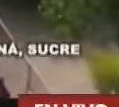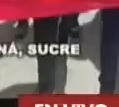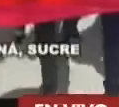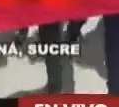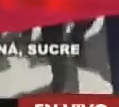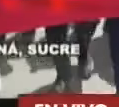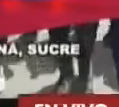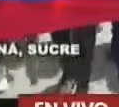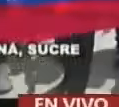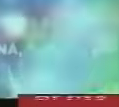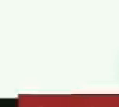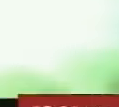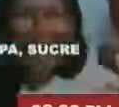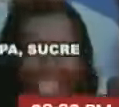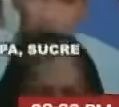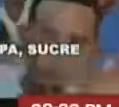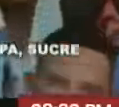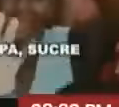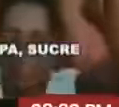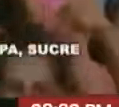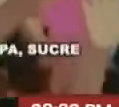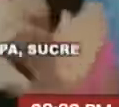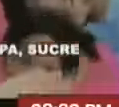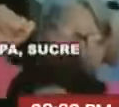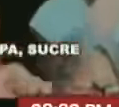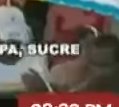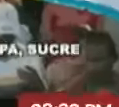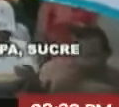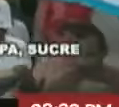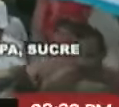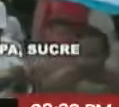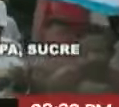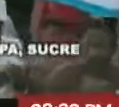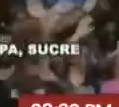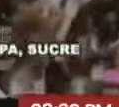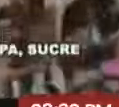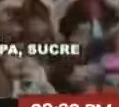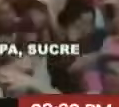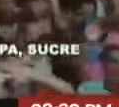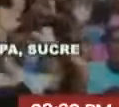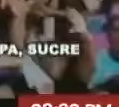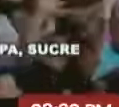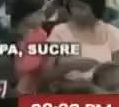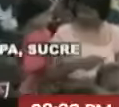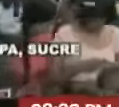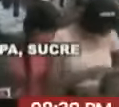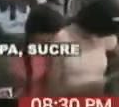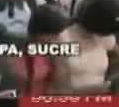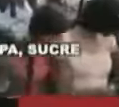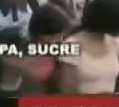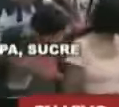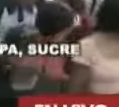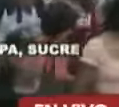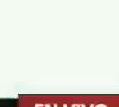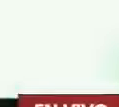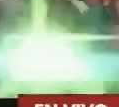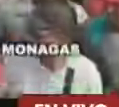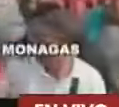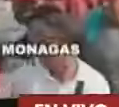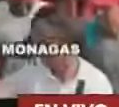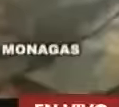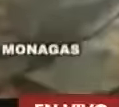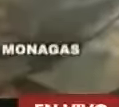mi corazón levanta mi bandera. Sigue bajando, sembrando el futuro. La esperanza está en la calle y nosotros venceremos, claro que